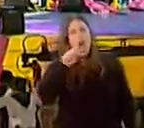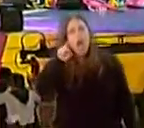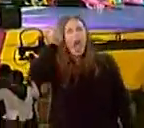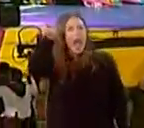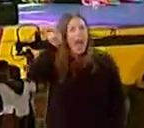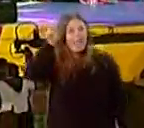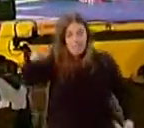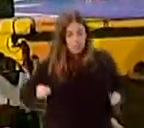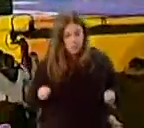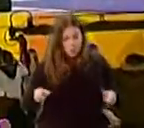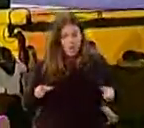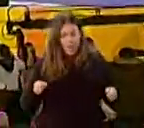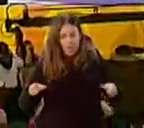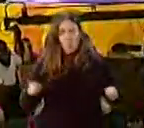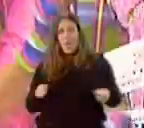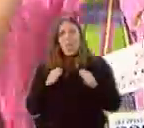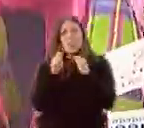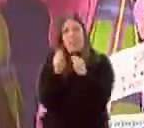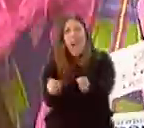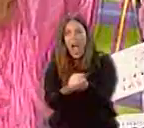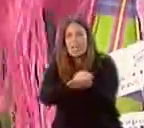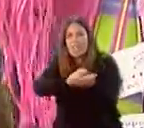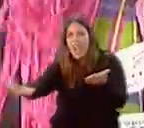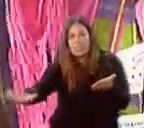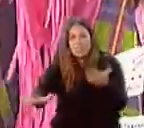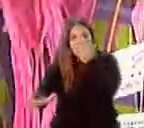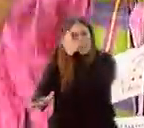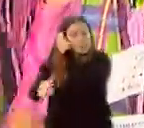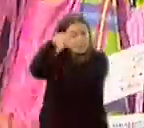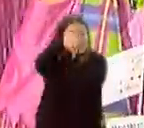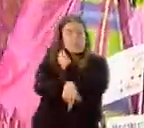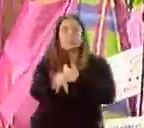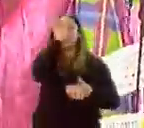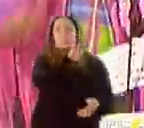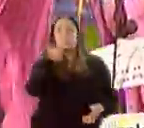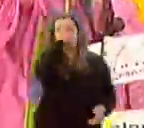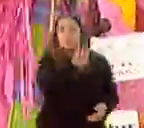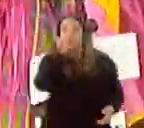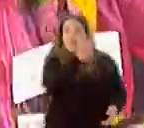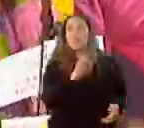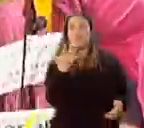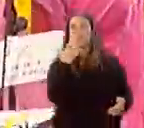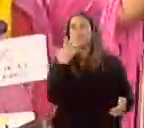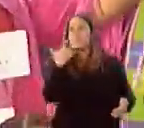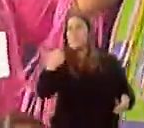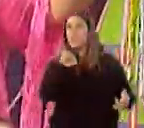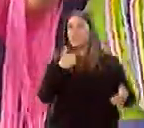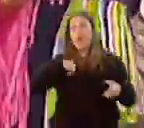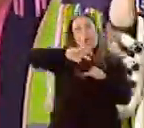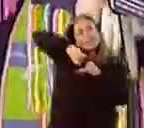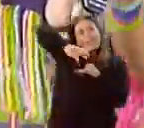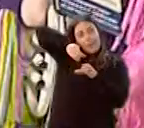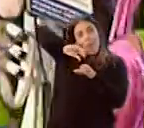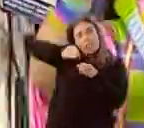nata la silla de ruedas ya que canarias y llevan más de 1.000 tapones de